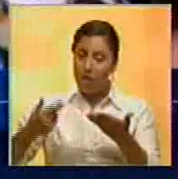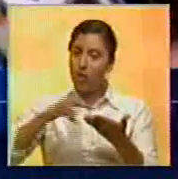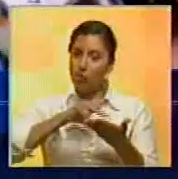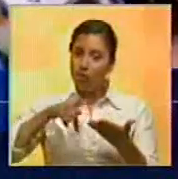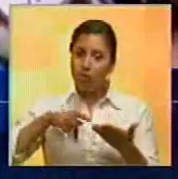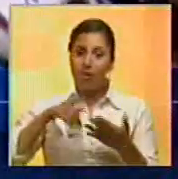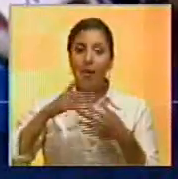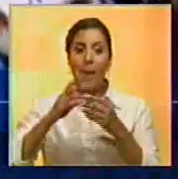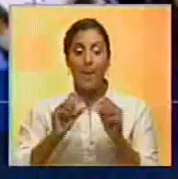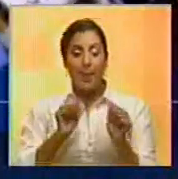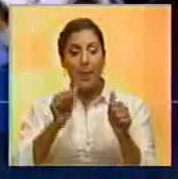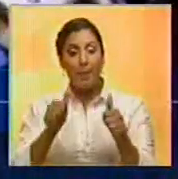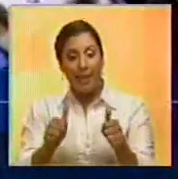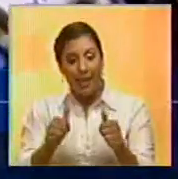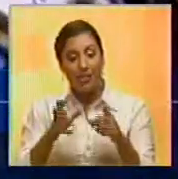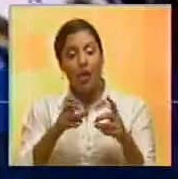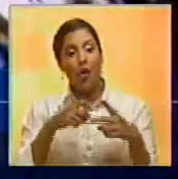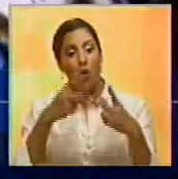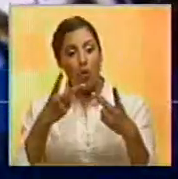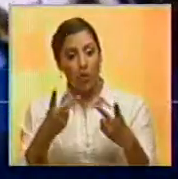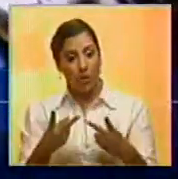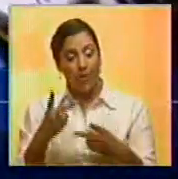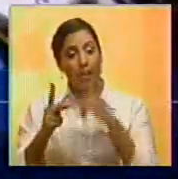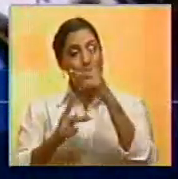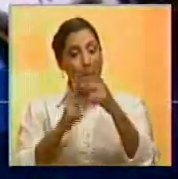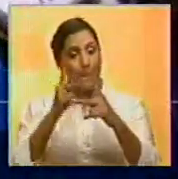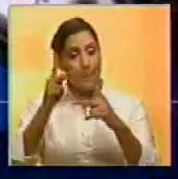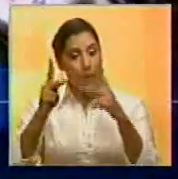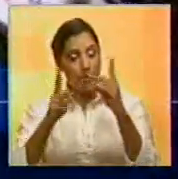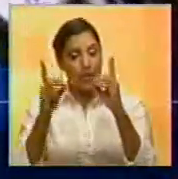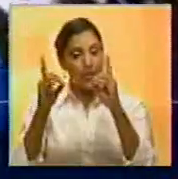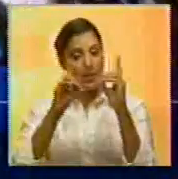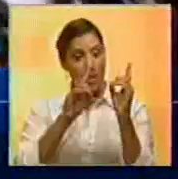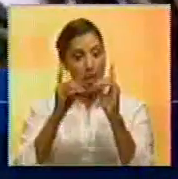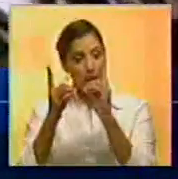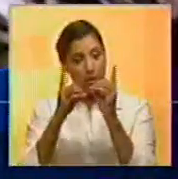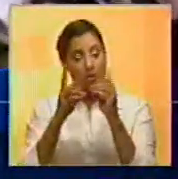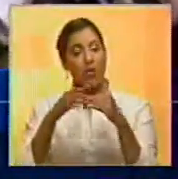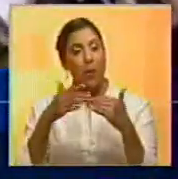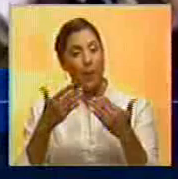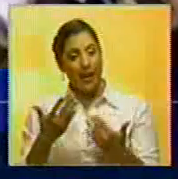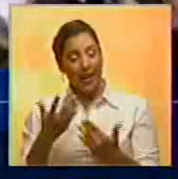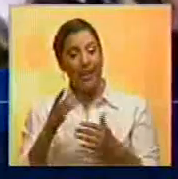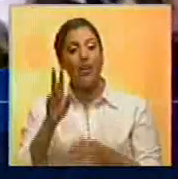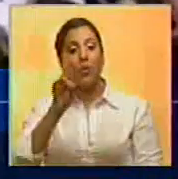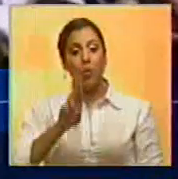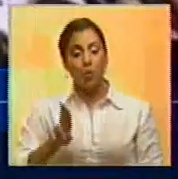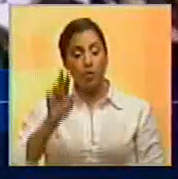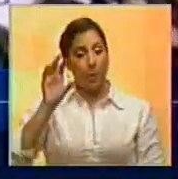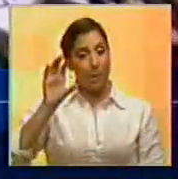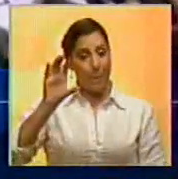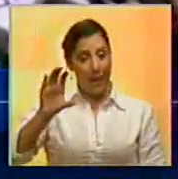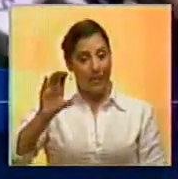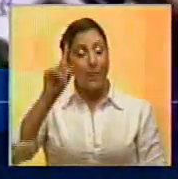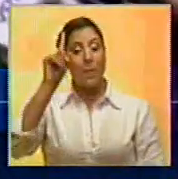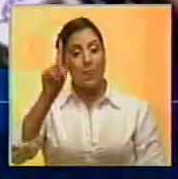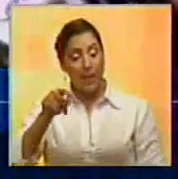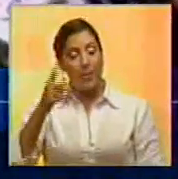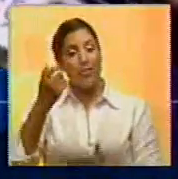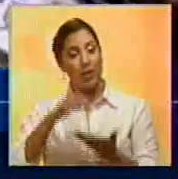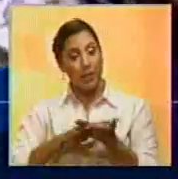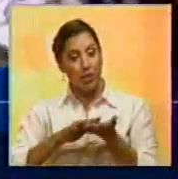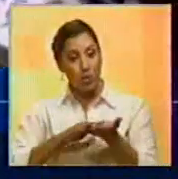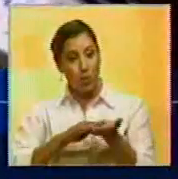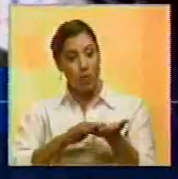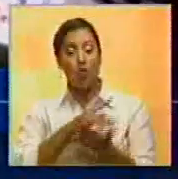para reactivar y relanzar el proceso de diálogo para que sea útil al país y para que tenga